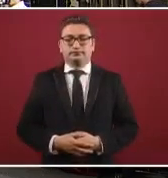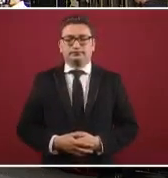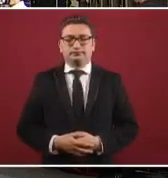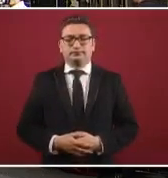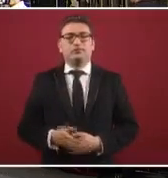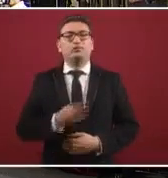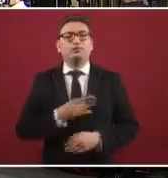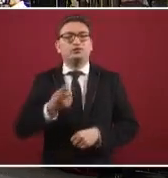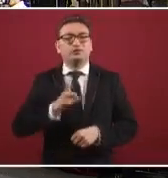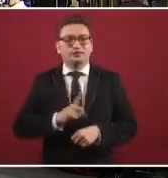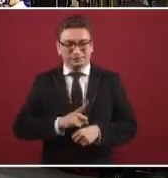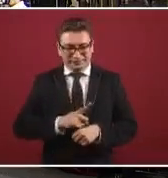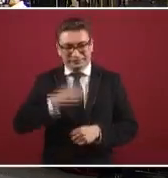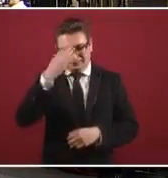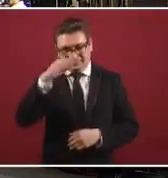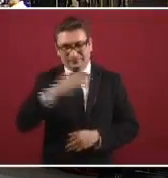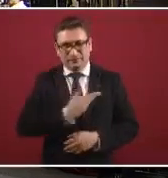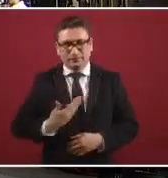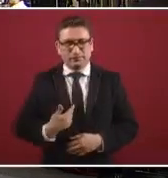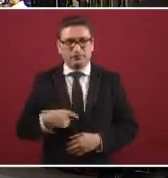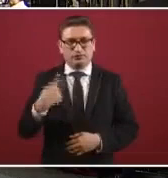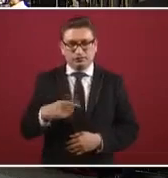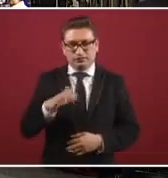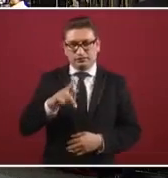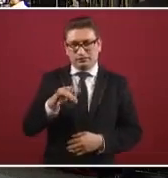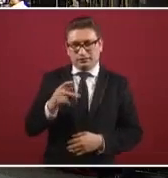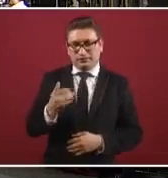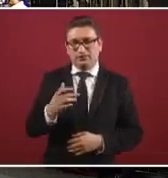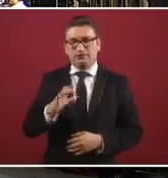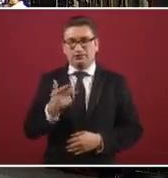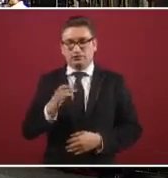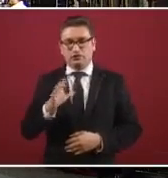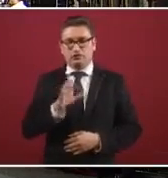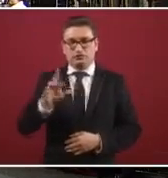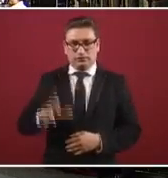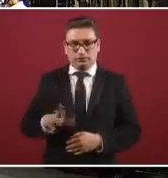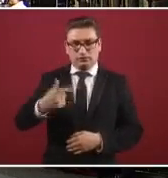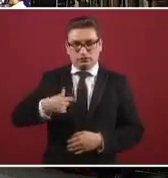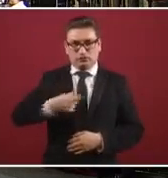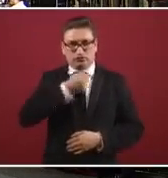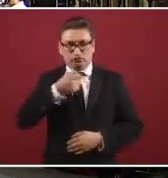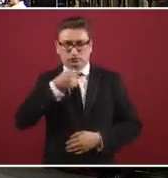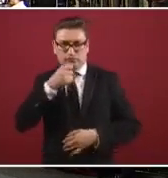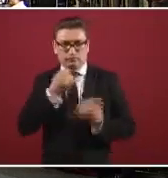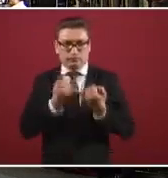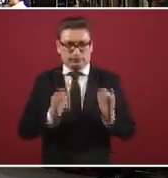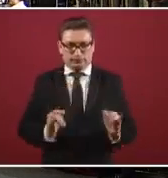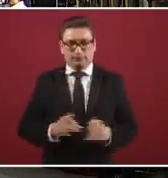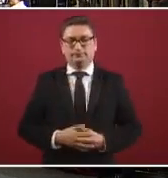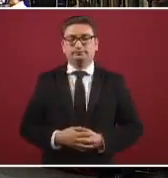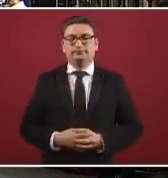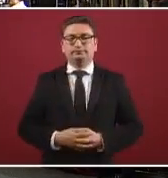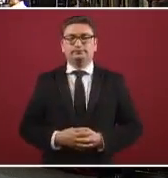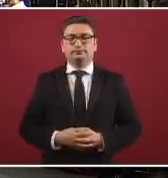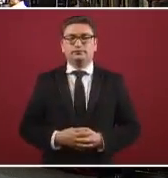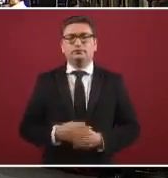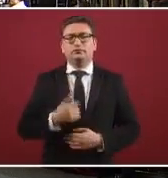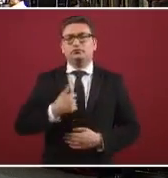Muy buenos días, señor presidente. Yo soy Katia Chacón, de Costa Rica, soy periodista independiente.